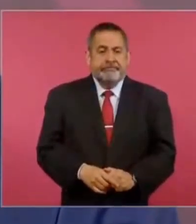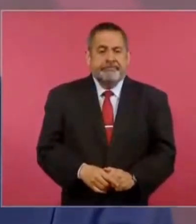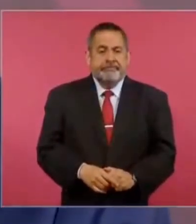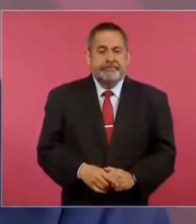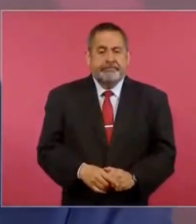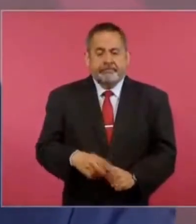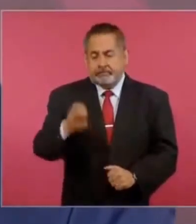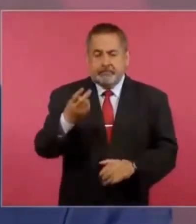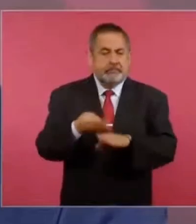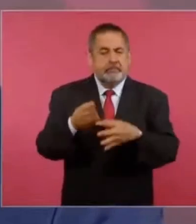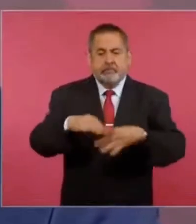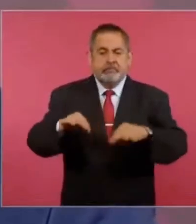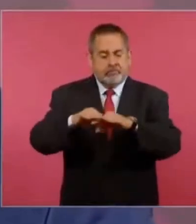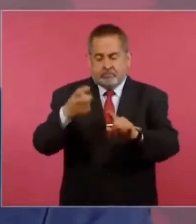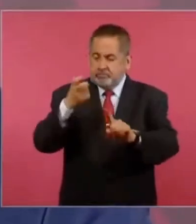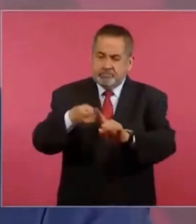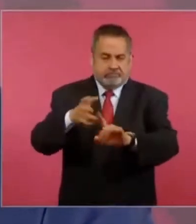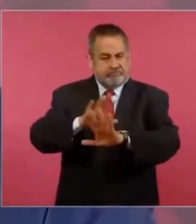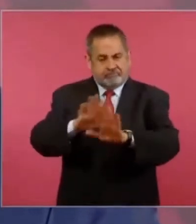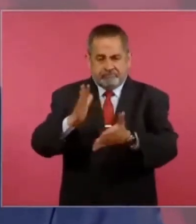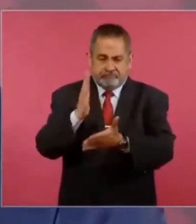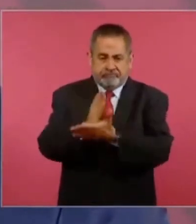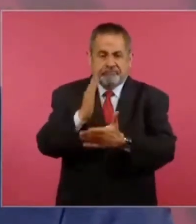Y eso es muy importante.